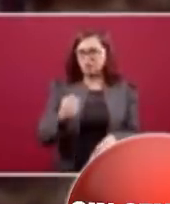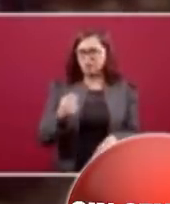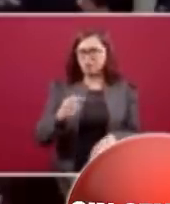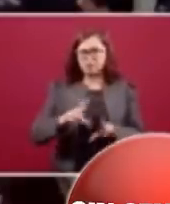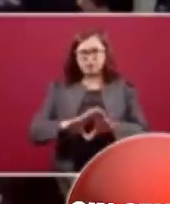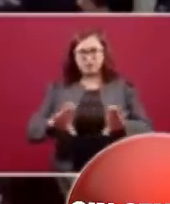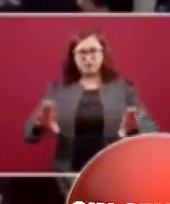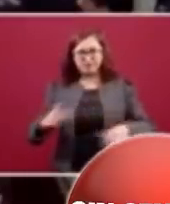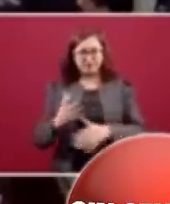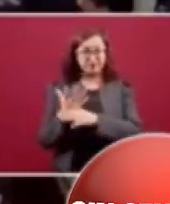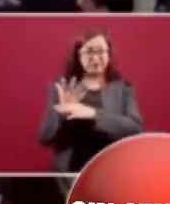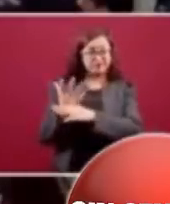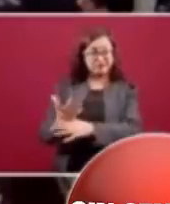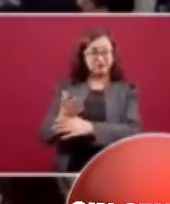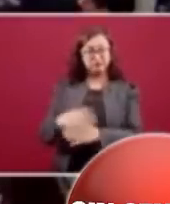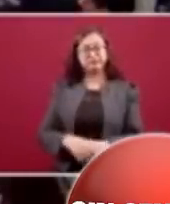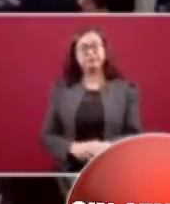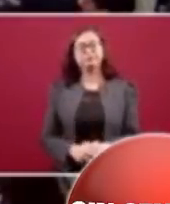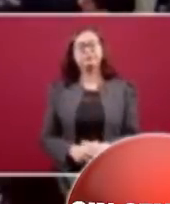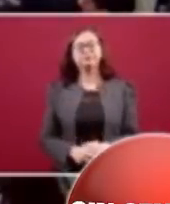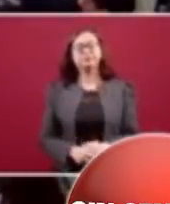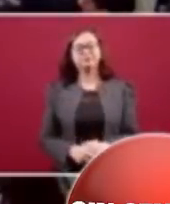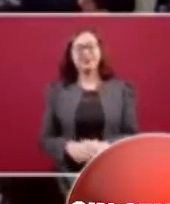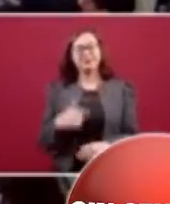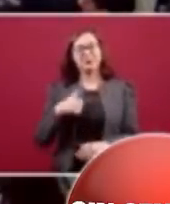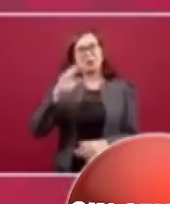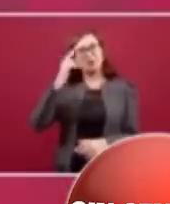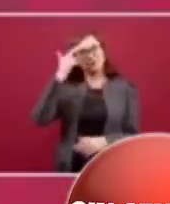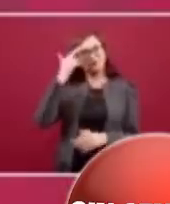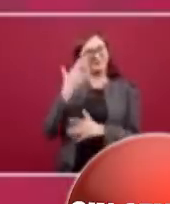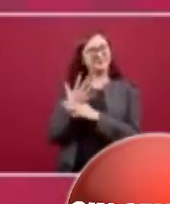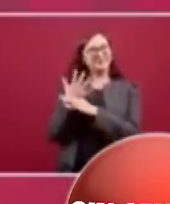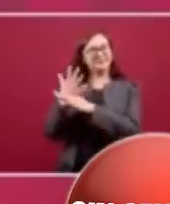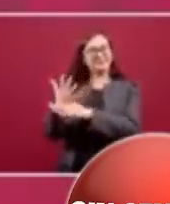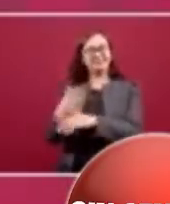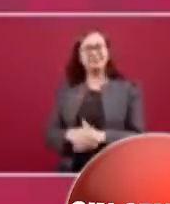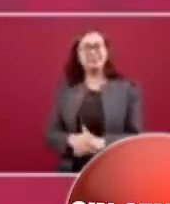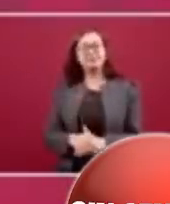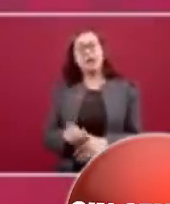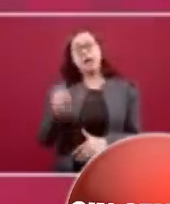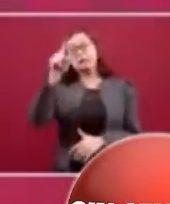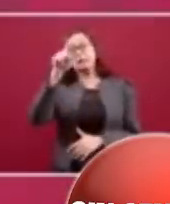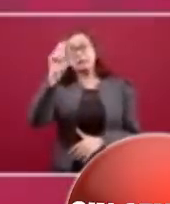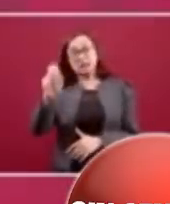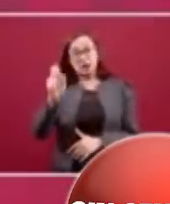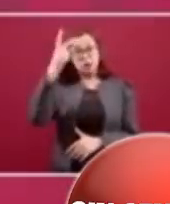decía, en San Luis Potosí, me acuerdo, hay dos periódicos,